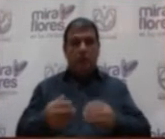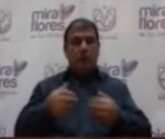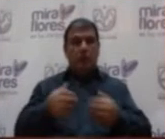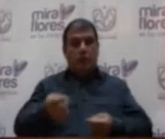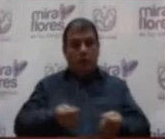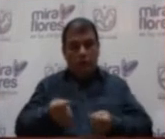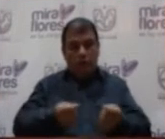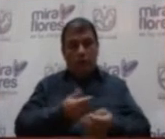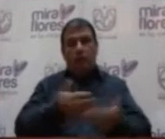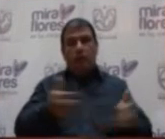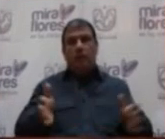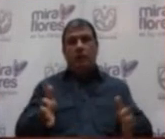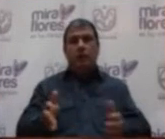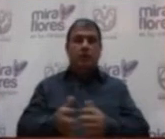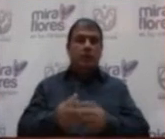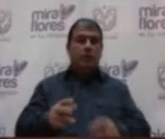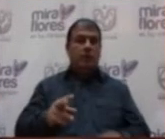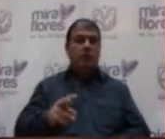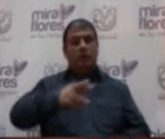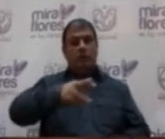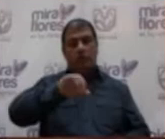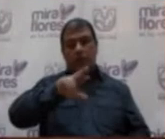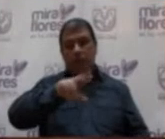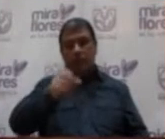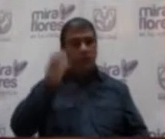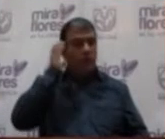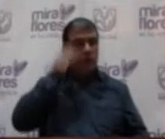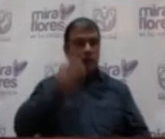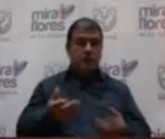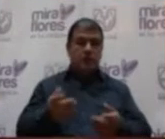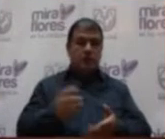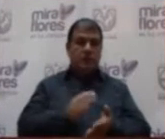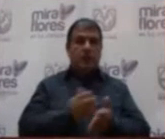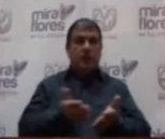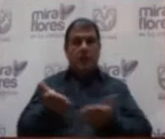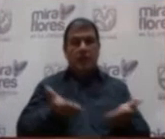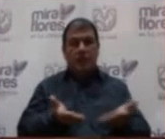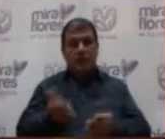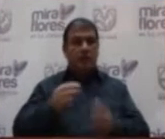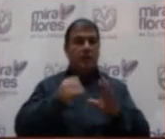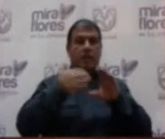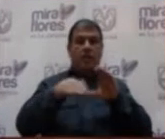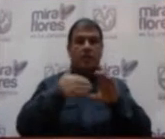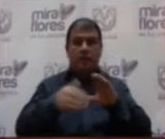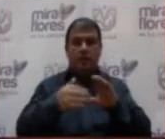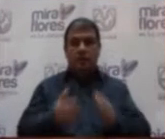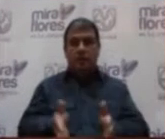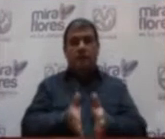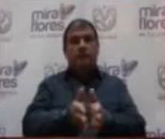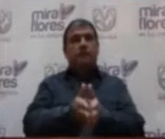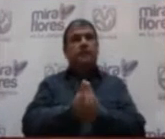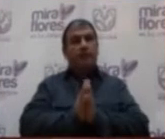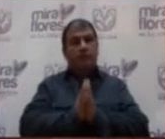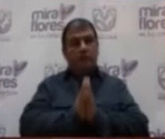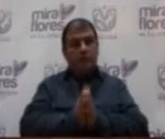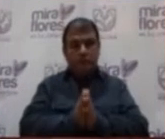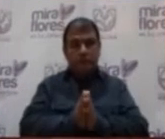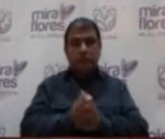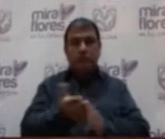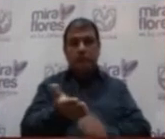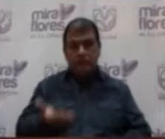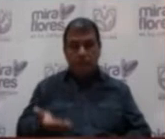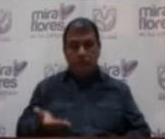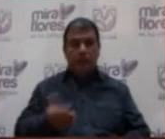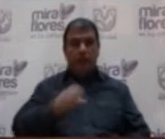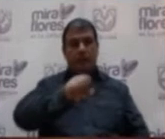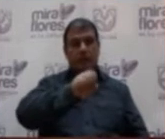práctica titulada Miraflores 2.0, Sistema de Atención al Vecino a Través de Internet, por lo que invitan al doctor Sergio